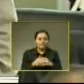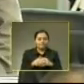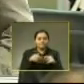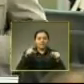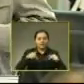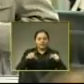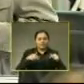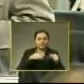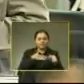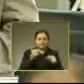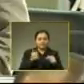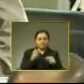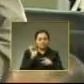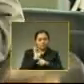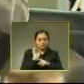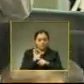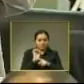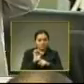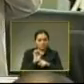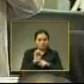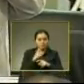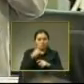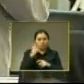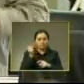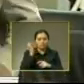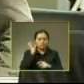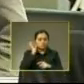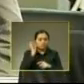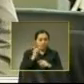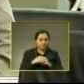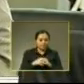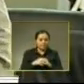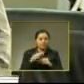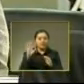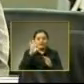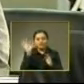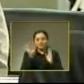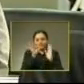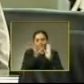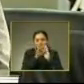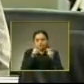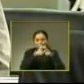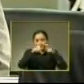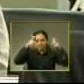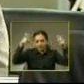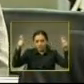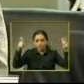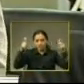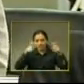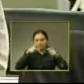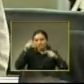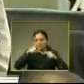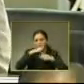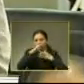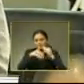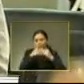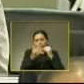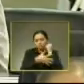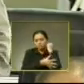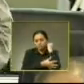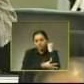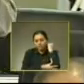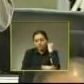Aquí estamos, ecuatorianas y ecuatorianos, representando a la mayoría de los